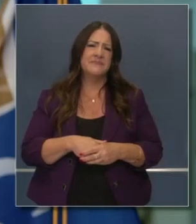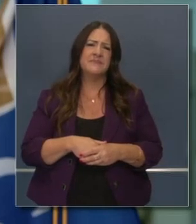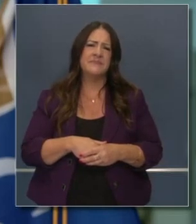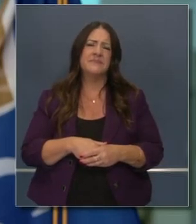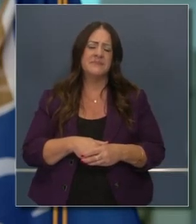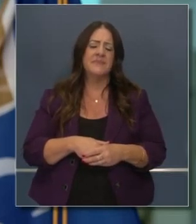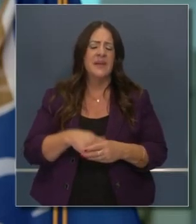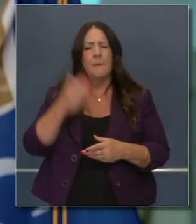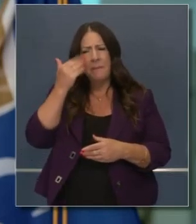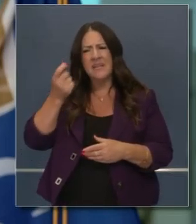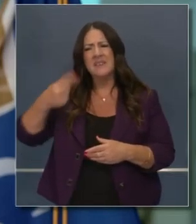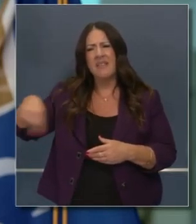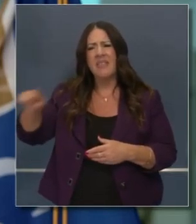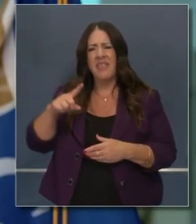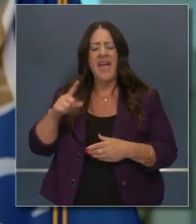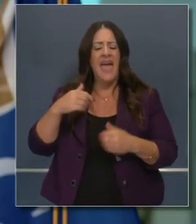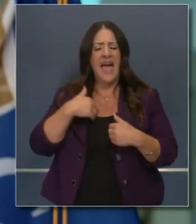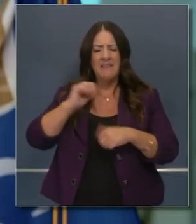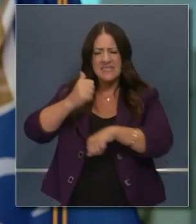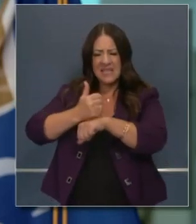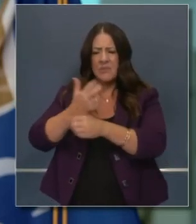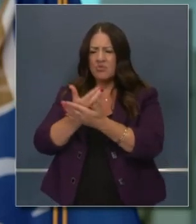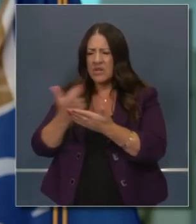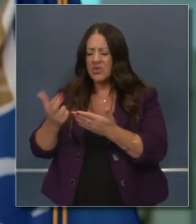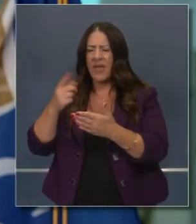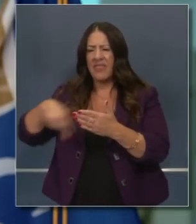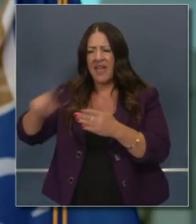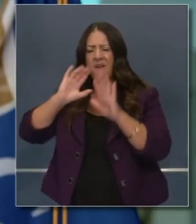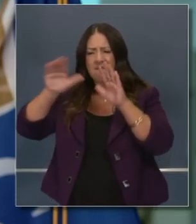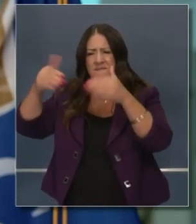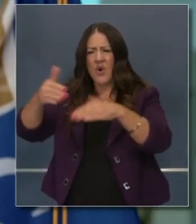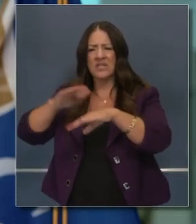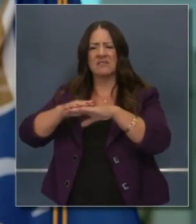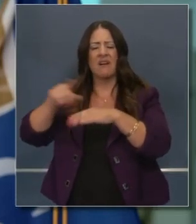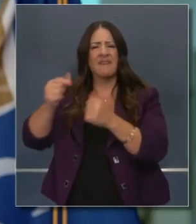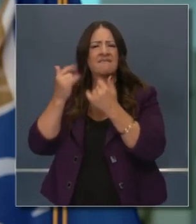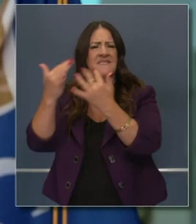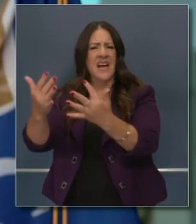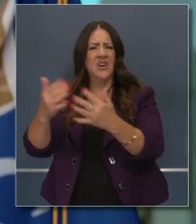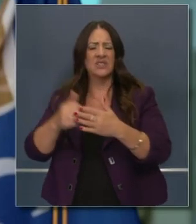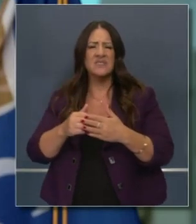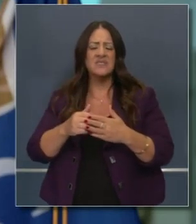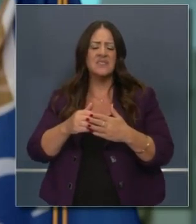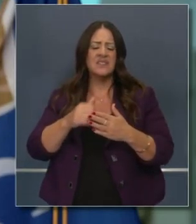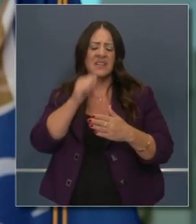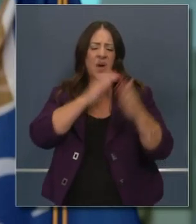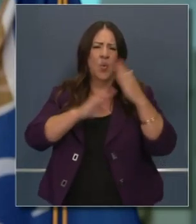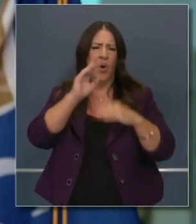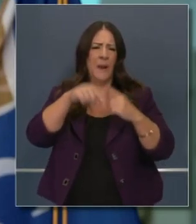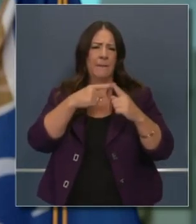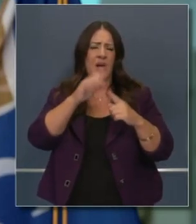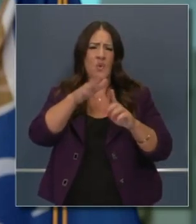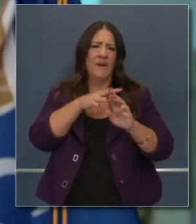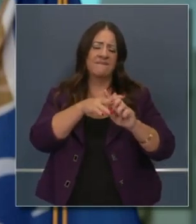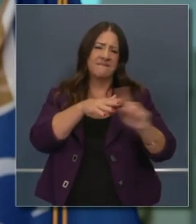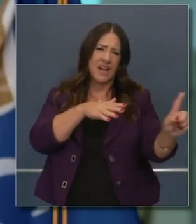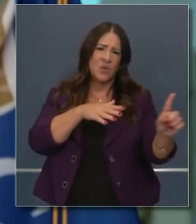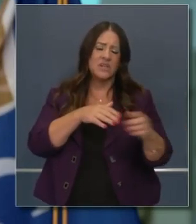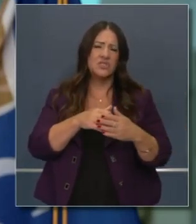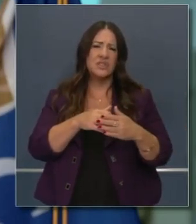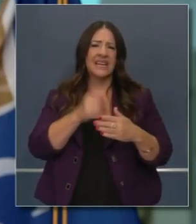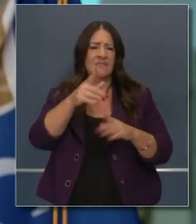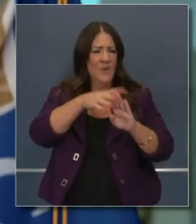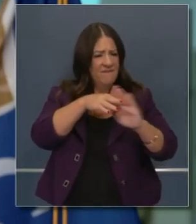instándoles a que usen los recursos que tienen disponibles para que puedan concentrarse en los incendios y no solo las evacuaciones. Así